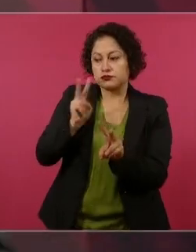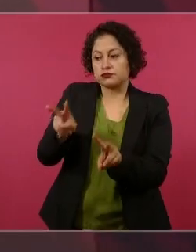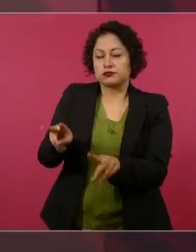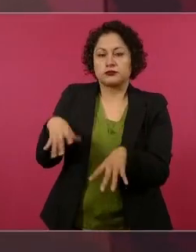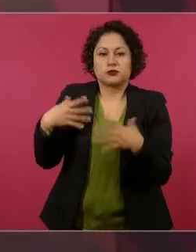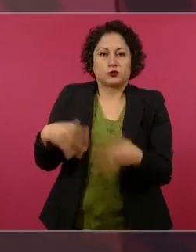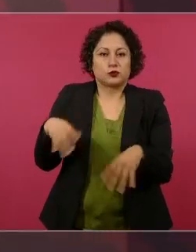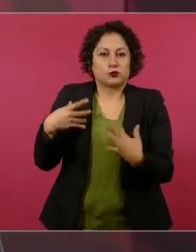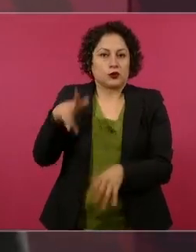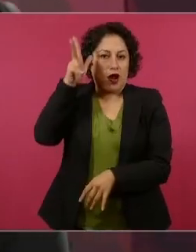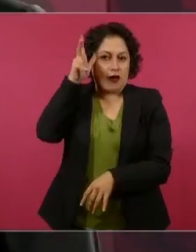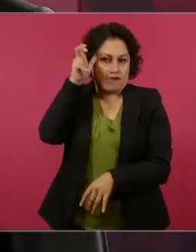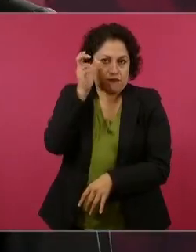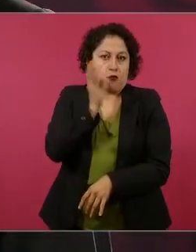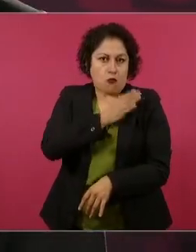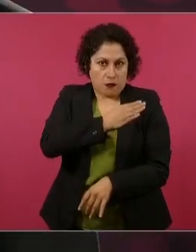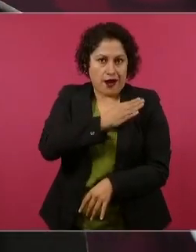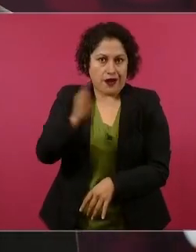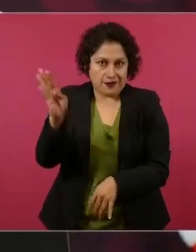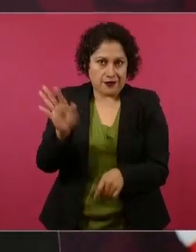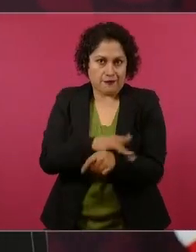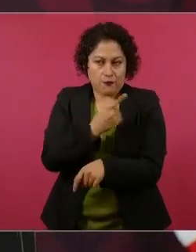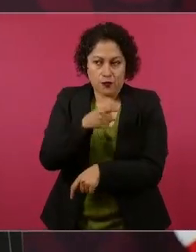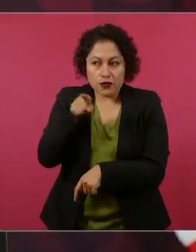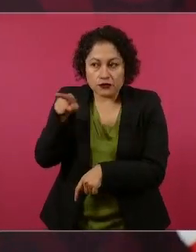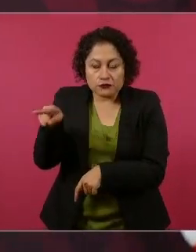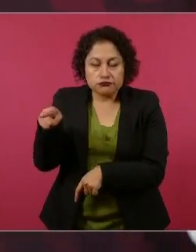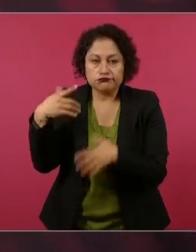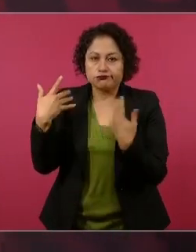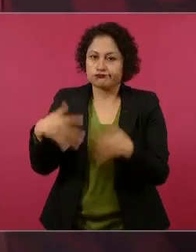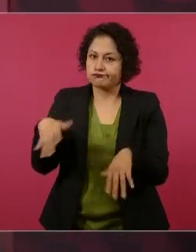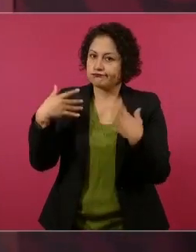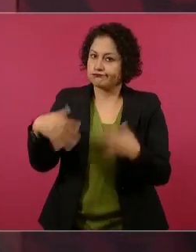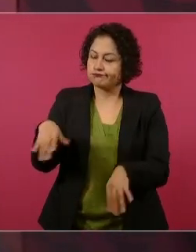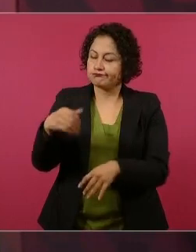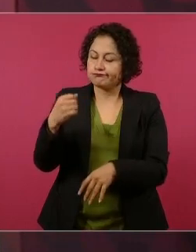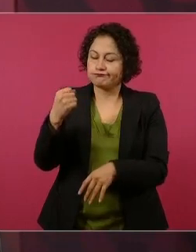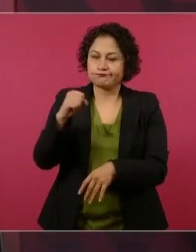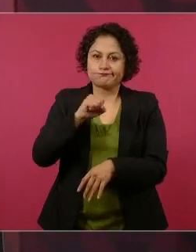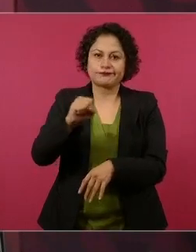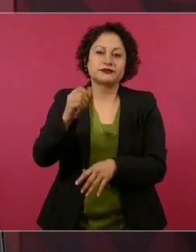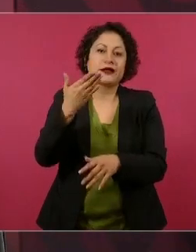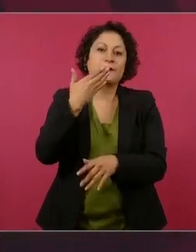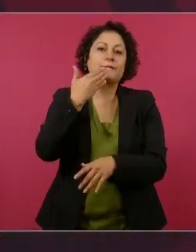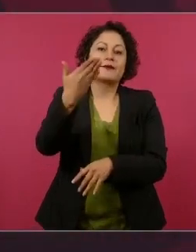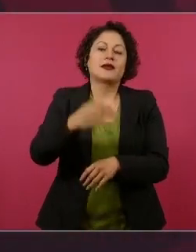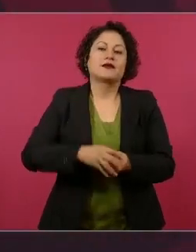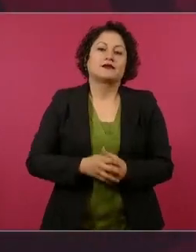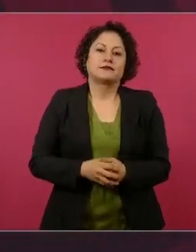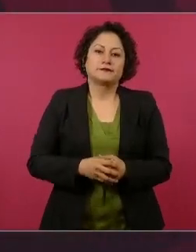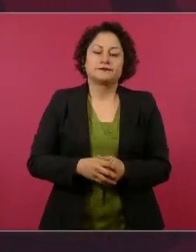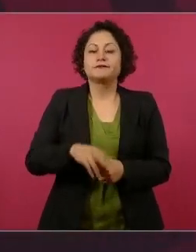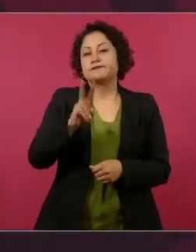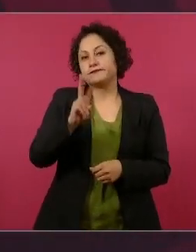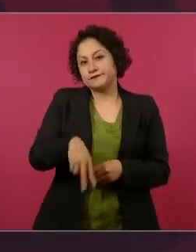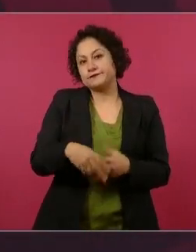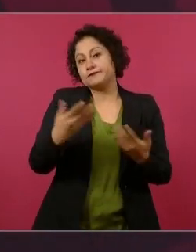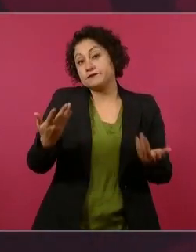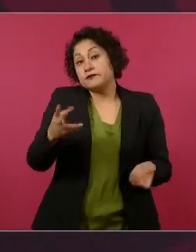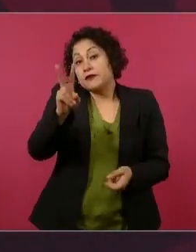Nada más que la política es, entre otras cosas, optar entre